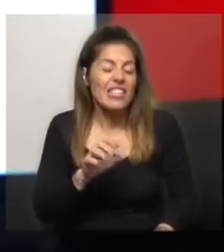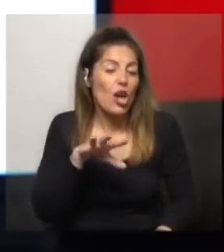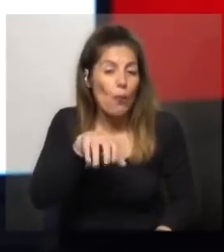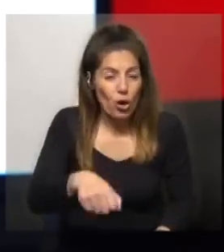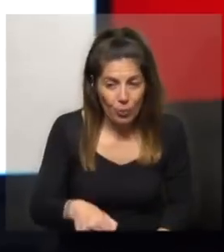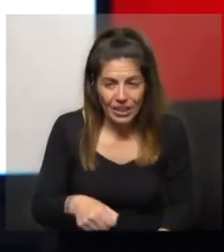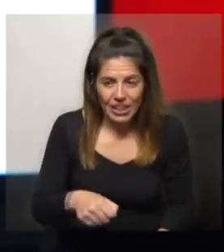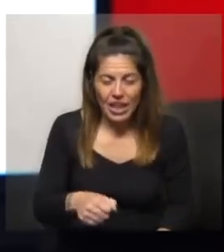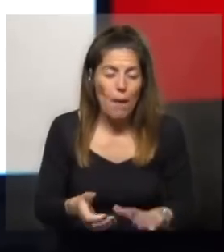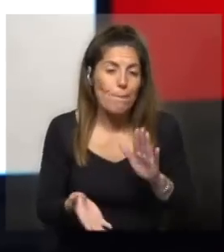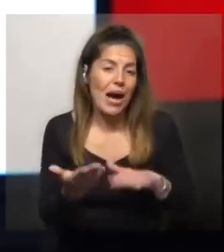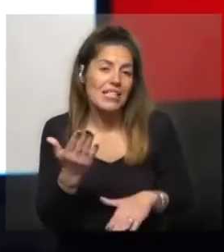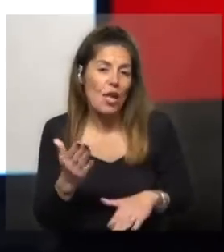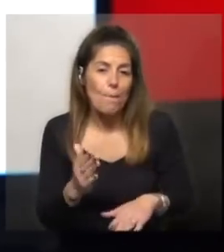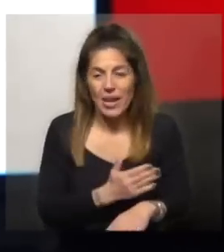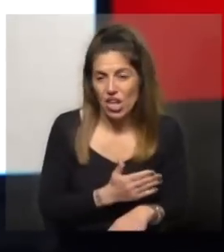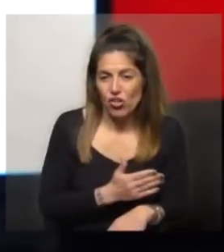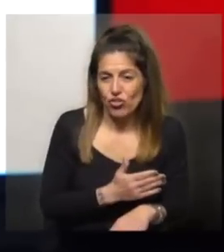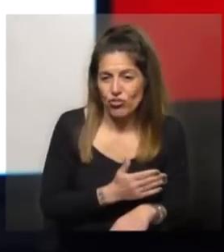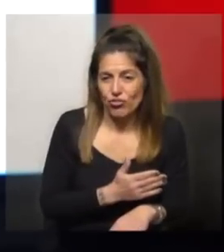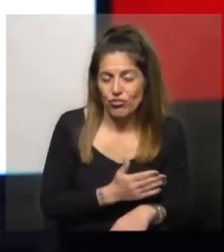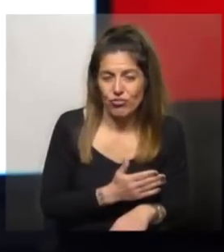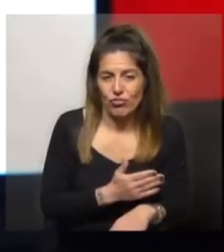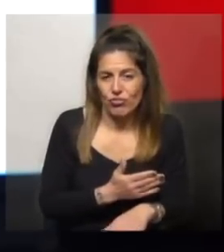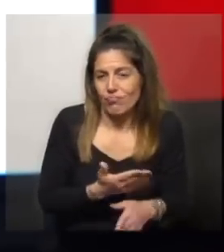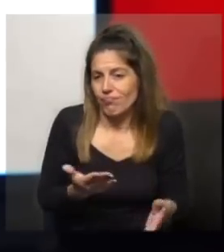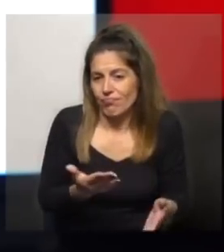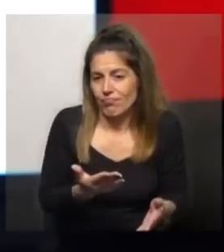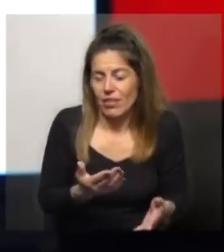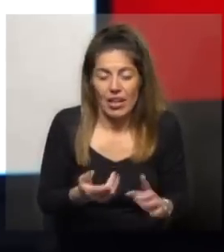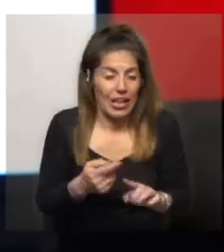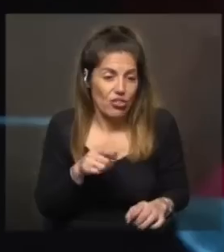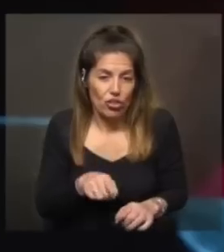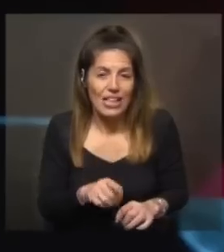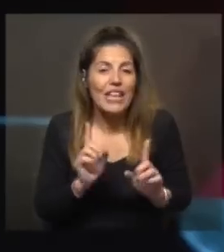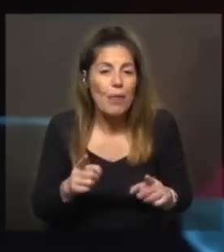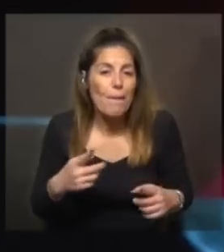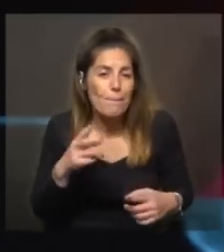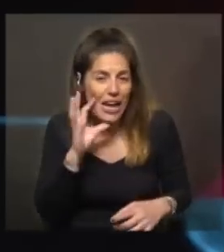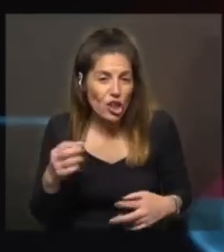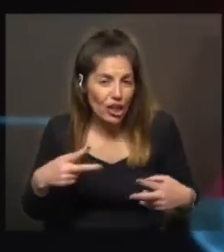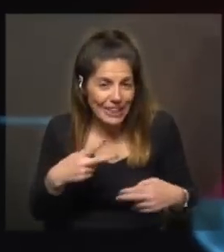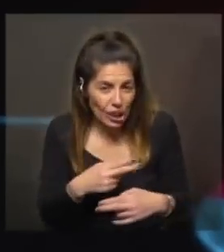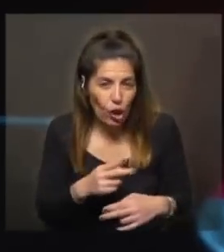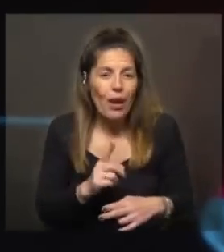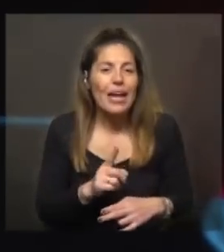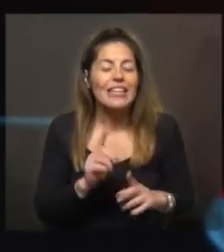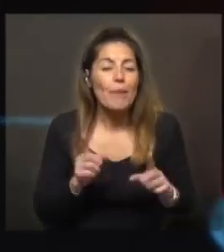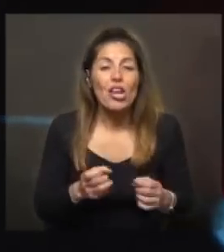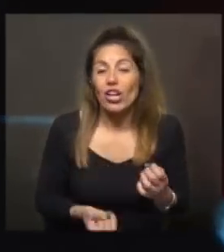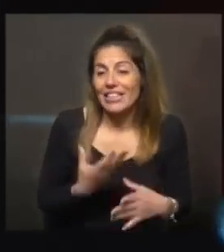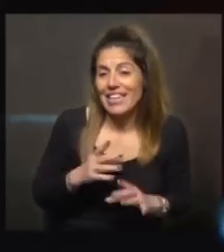cosa más o menos este concéntrica su individualidad y también Perdón que te interrumpa y también lo que te sale naturalmente